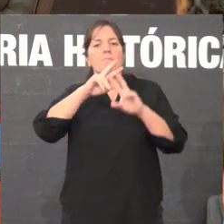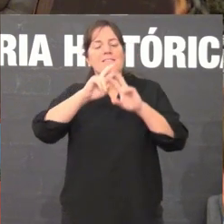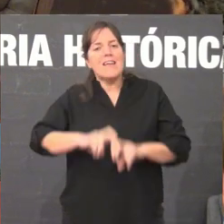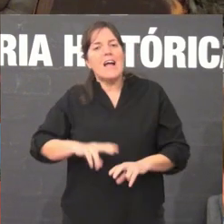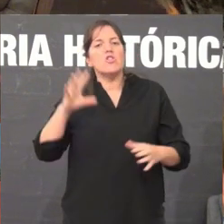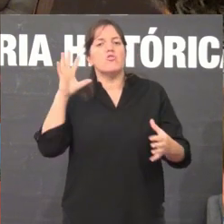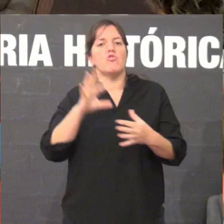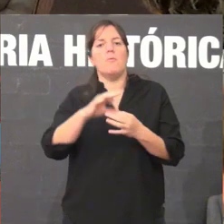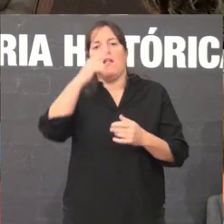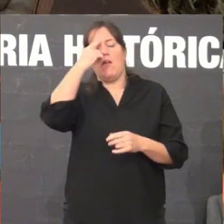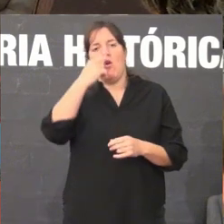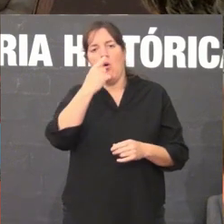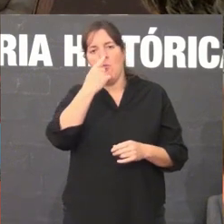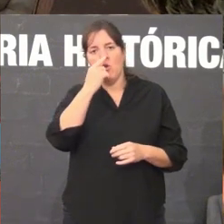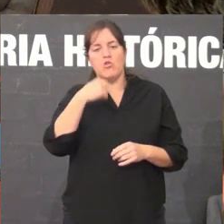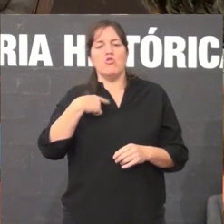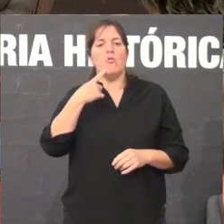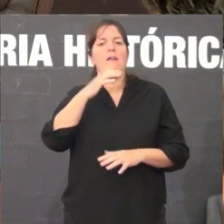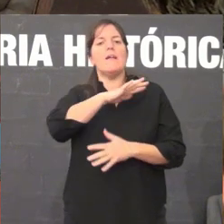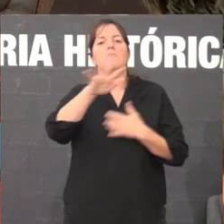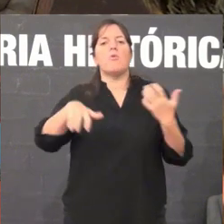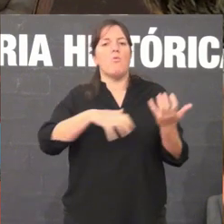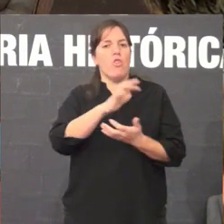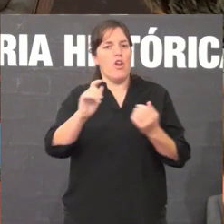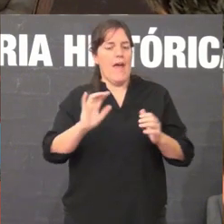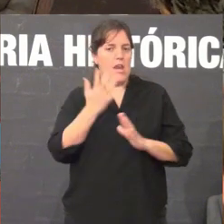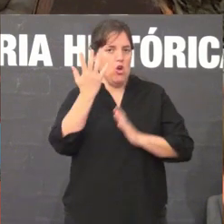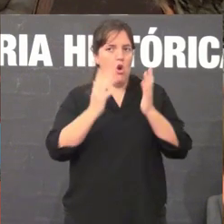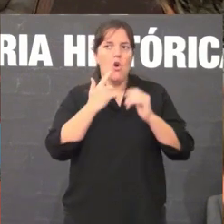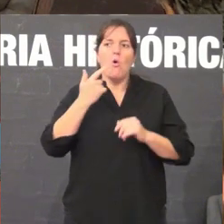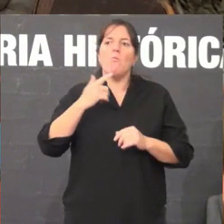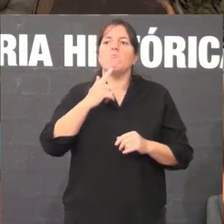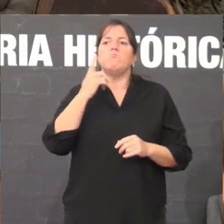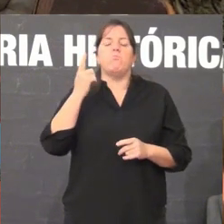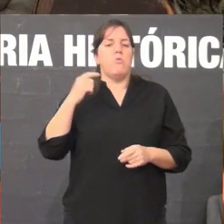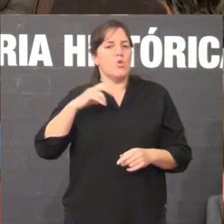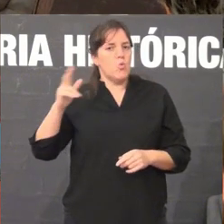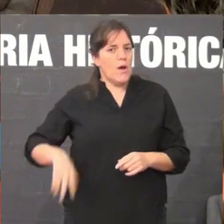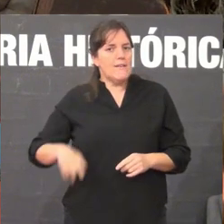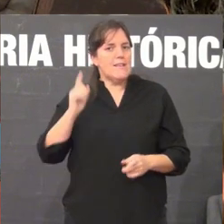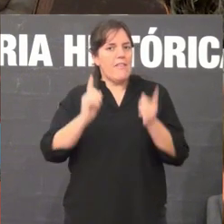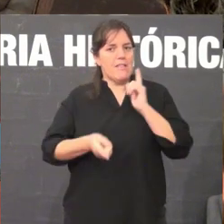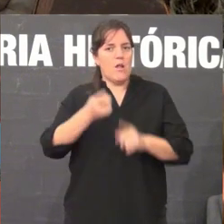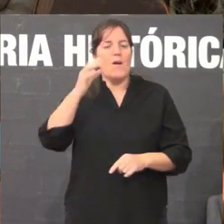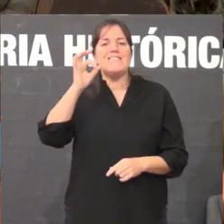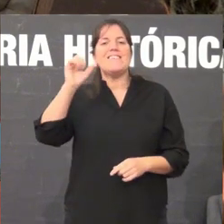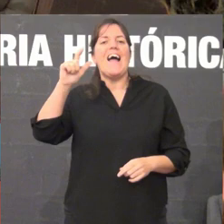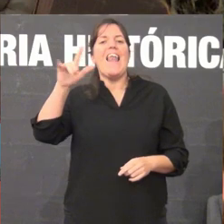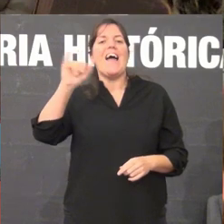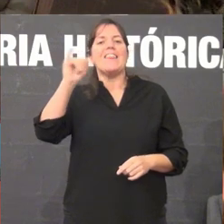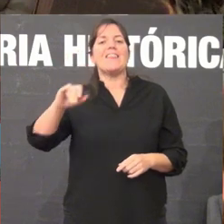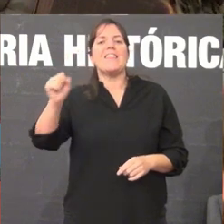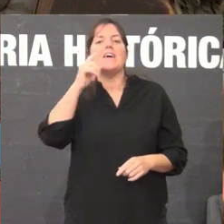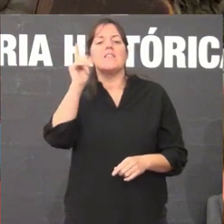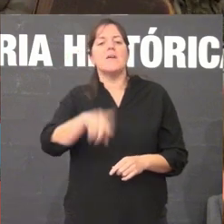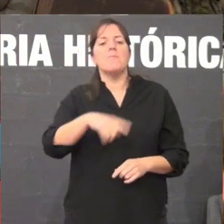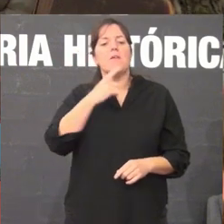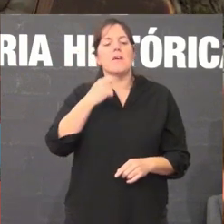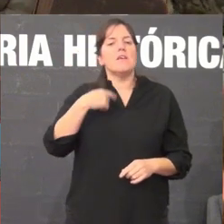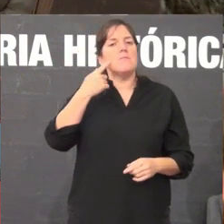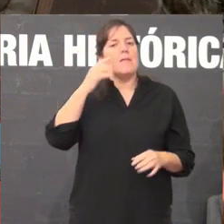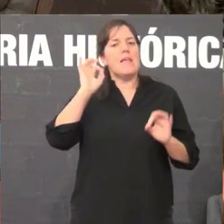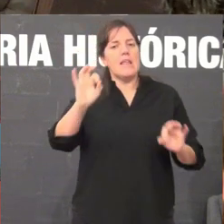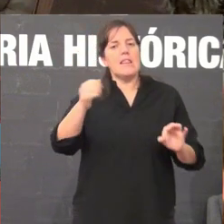proceso revolucionario portugués e oposición á ditadura de Salazar. Tamén está especializada no estudo da violencia política